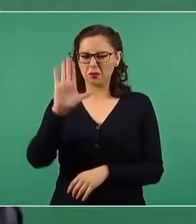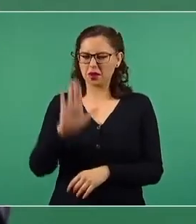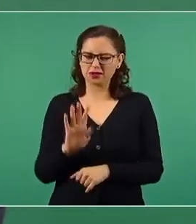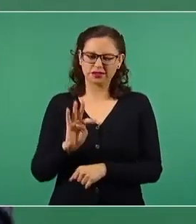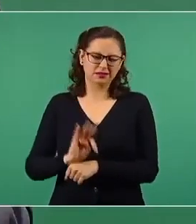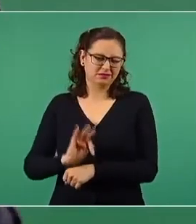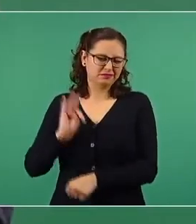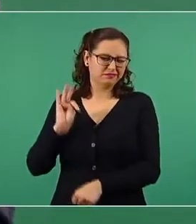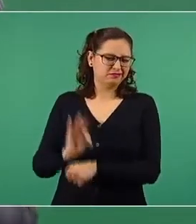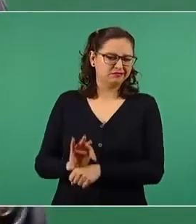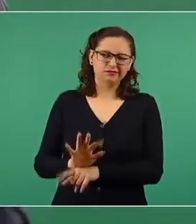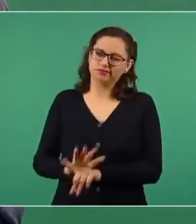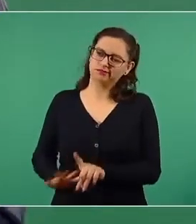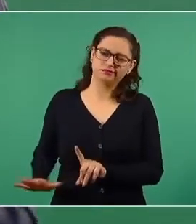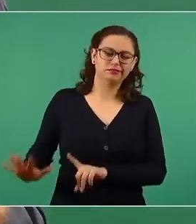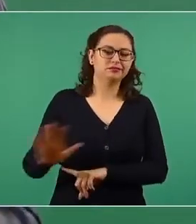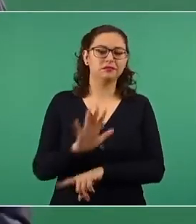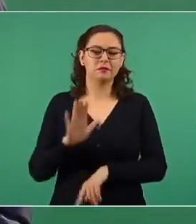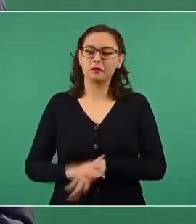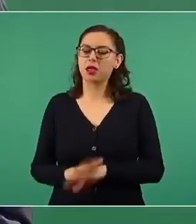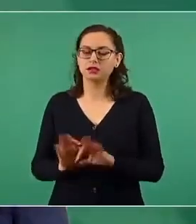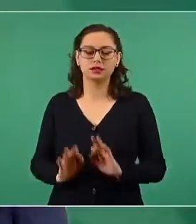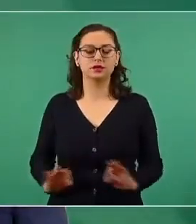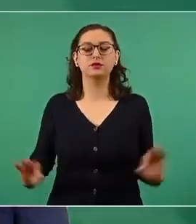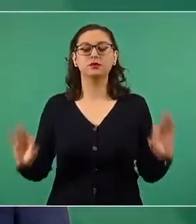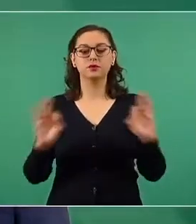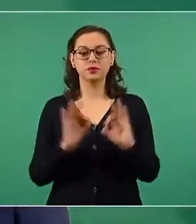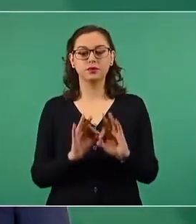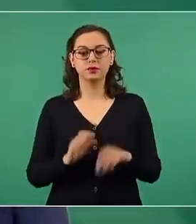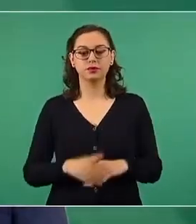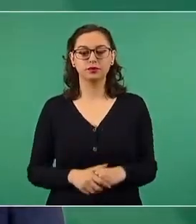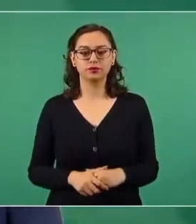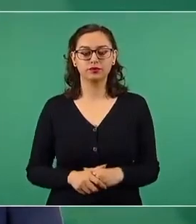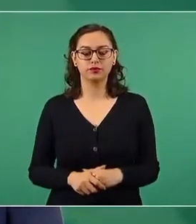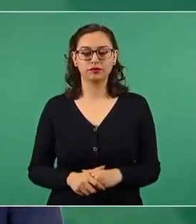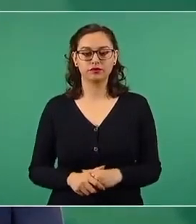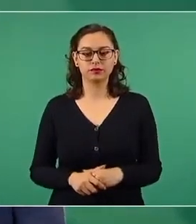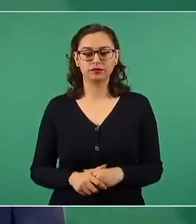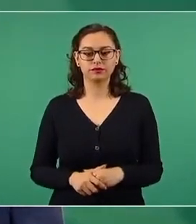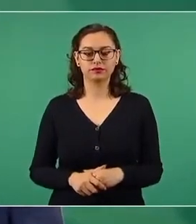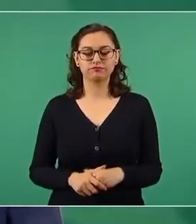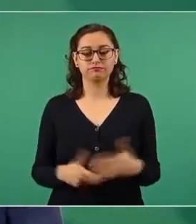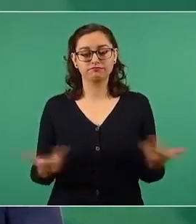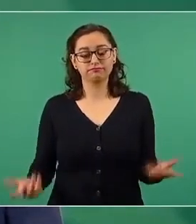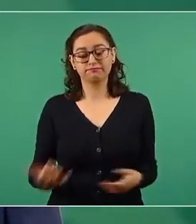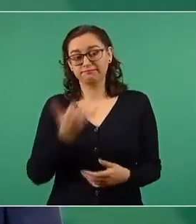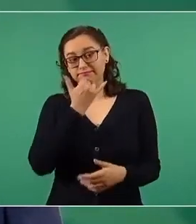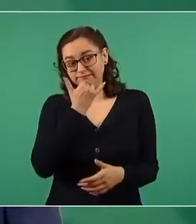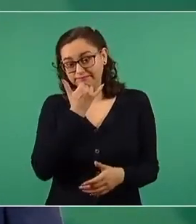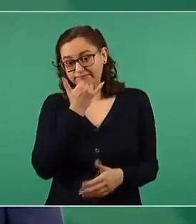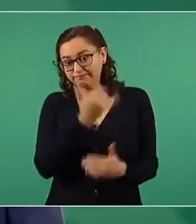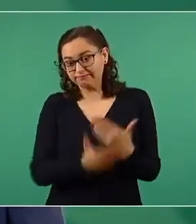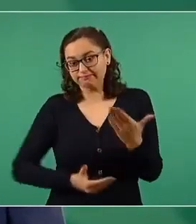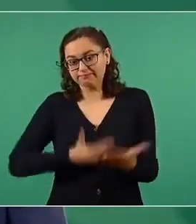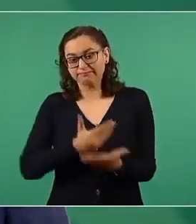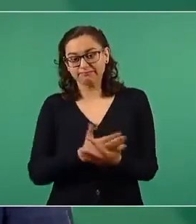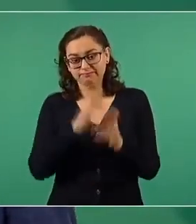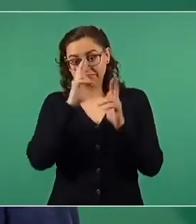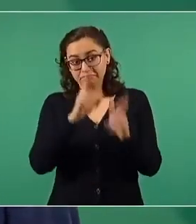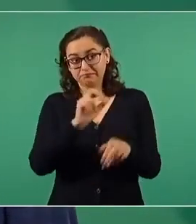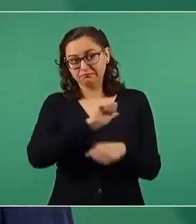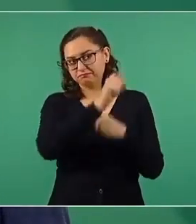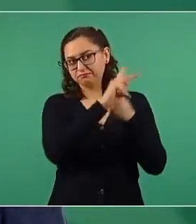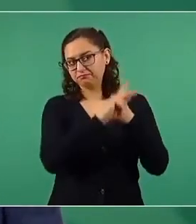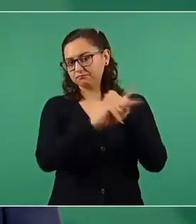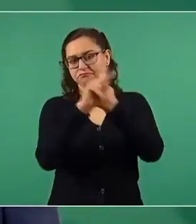social más importante del país y no se tiene así, con todo respeto, en